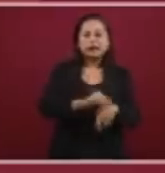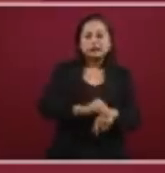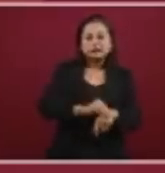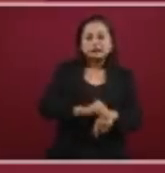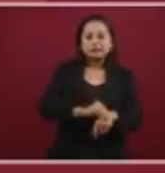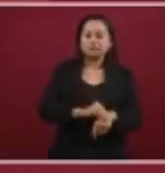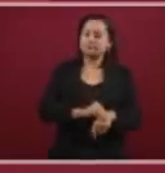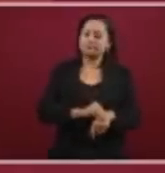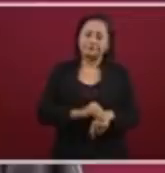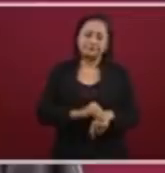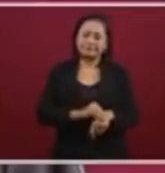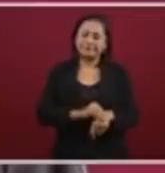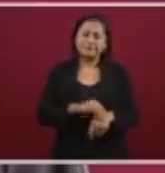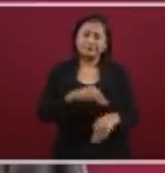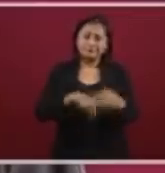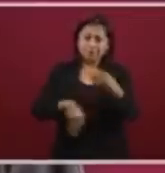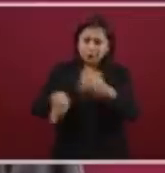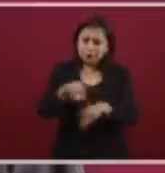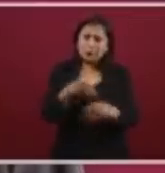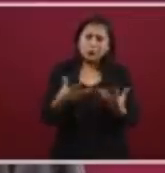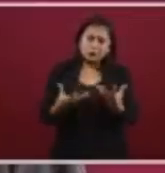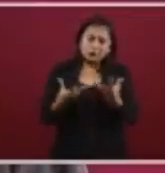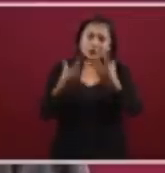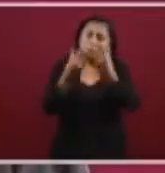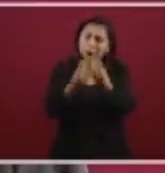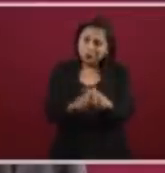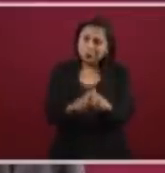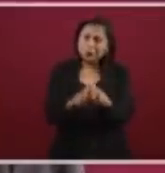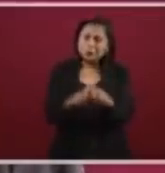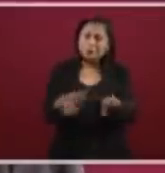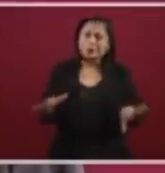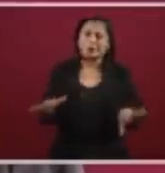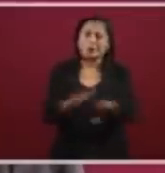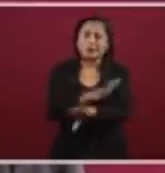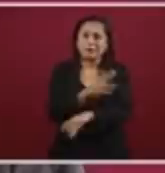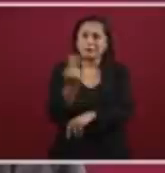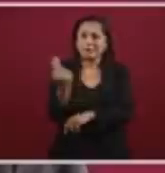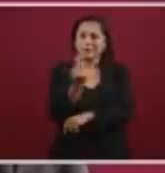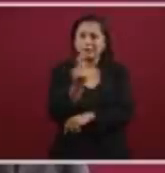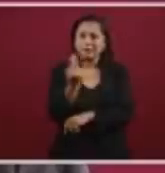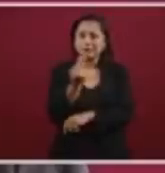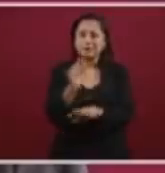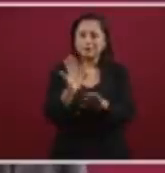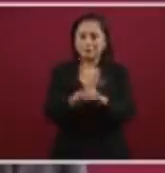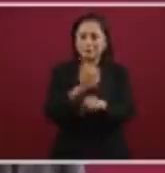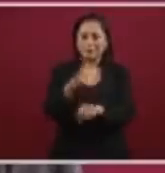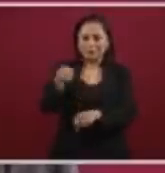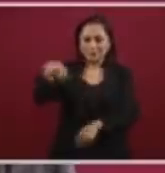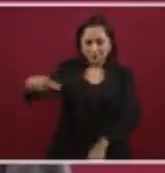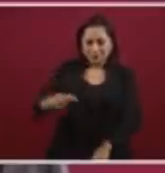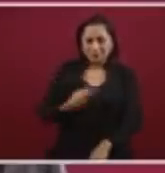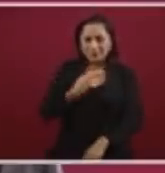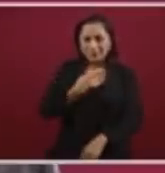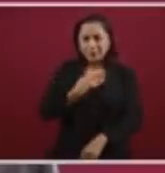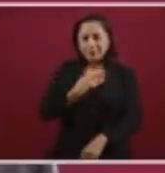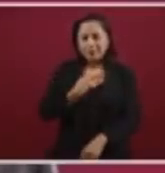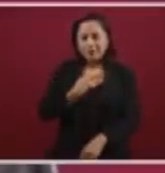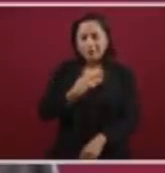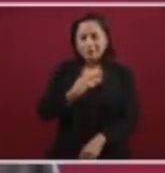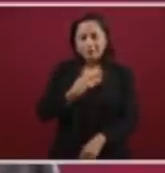tenemos que ayudar por eso la pregunta que me haces no se puede tener